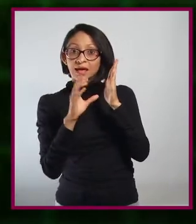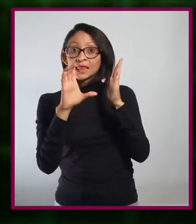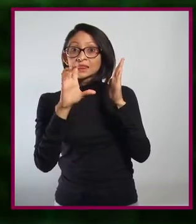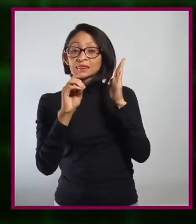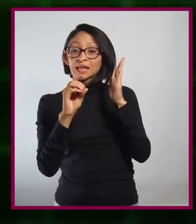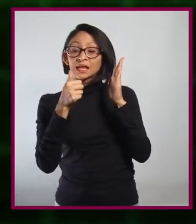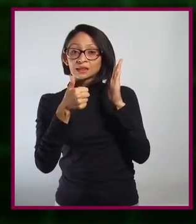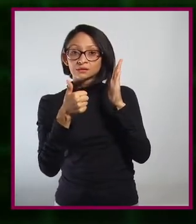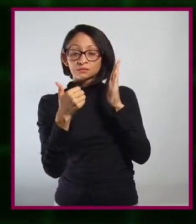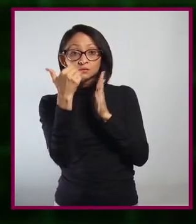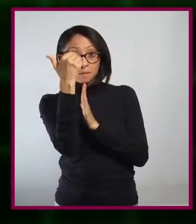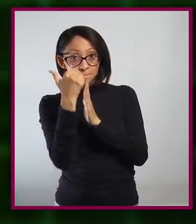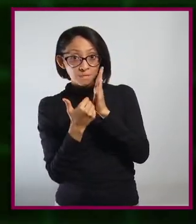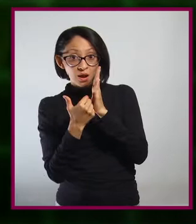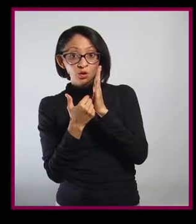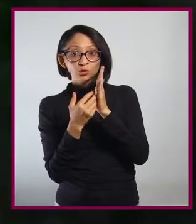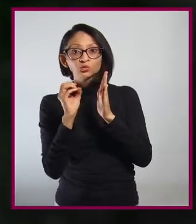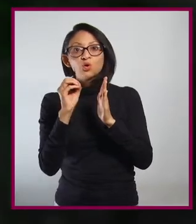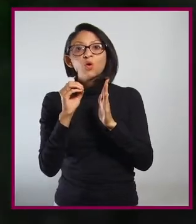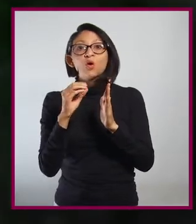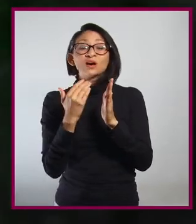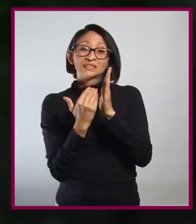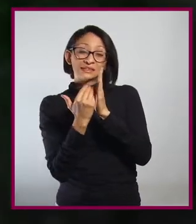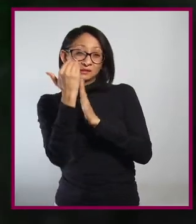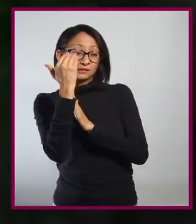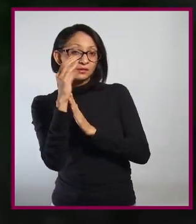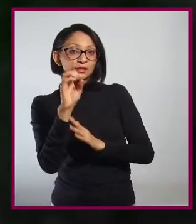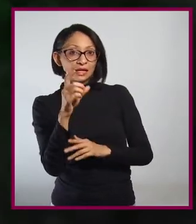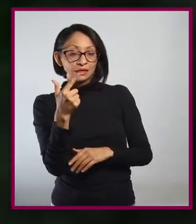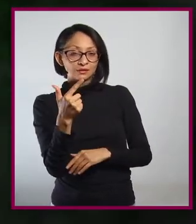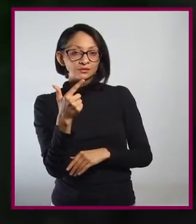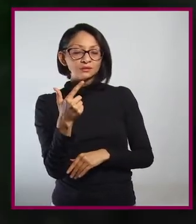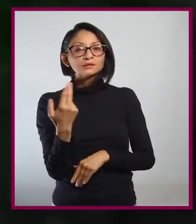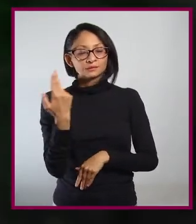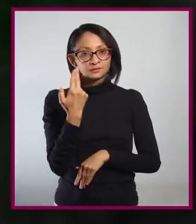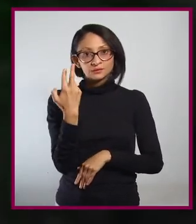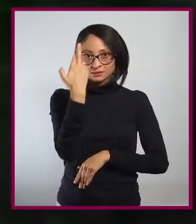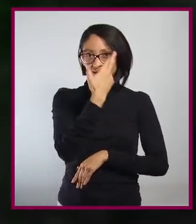desciende a menos de 36 grados o excede los 37.